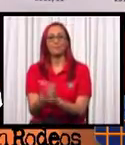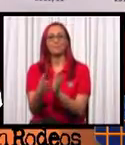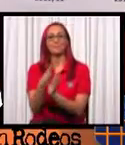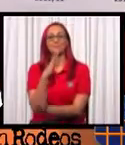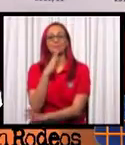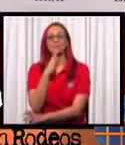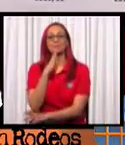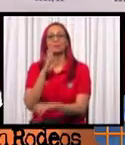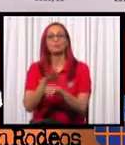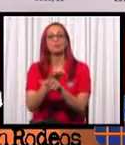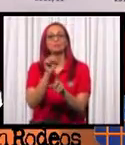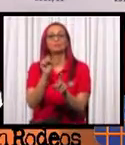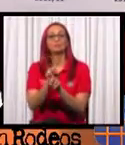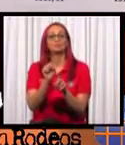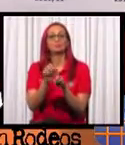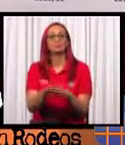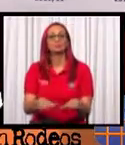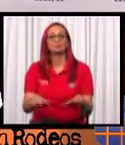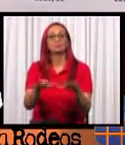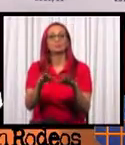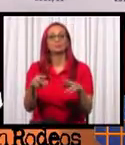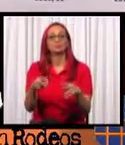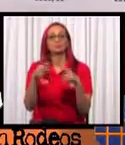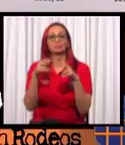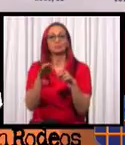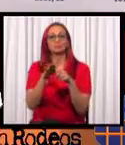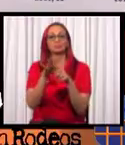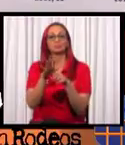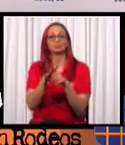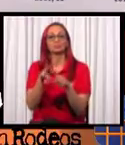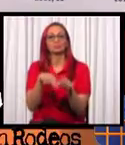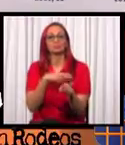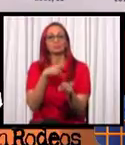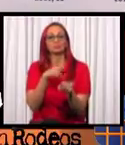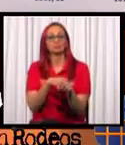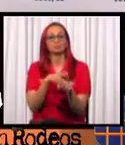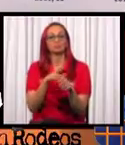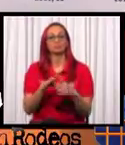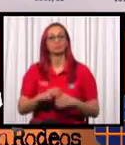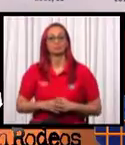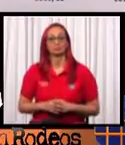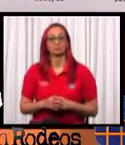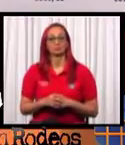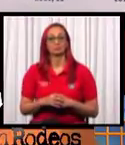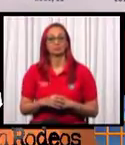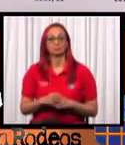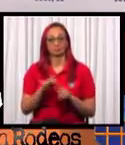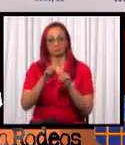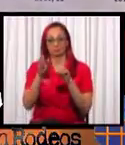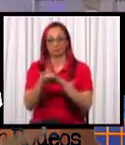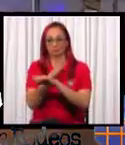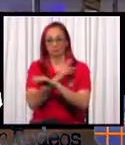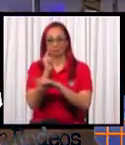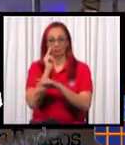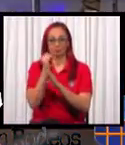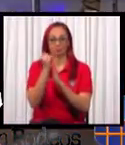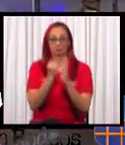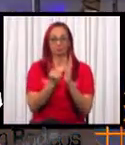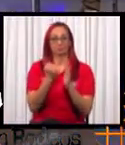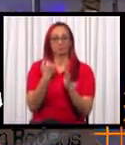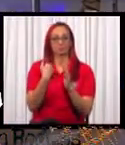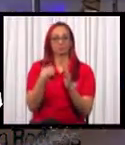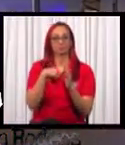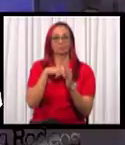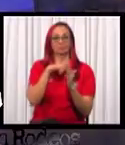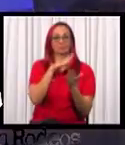situación climatológica que ha vivido el agricultor nacional en 14-15. Pero antes de ver esa gráfica, nosotros vamos a hacer aquí